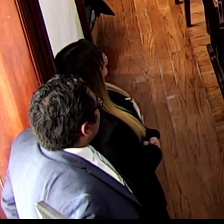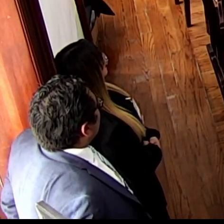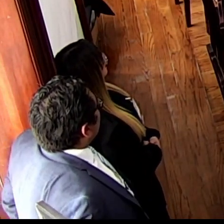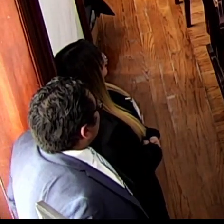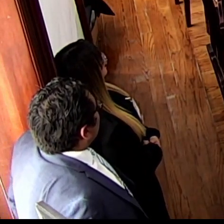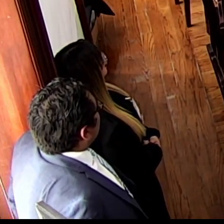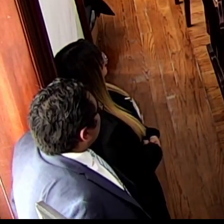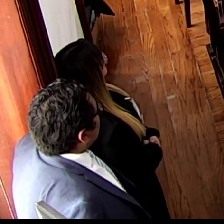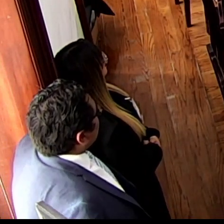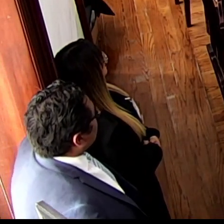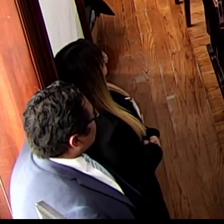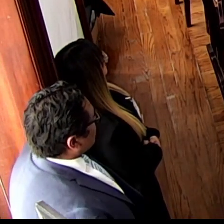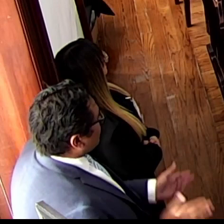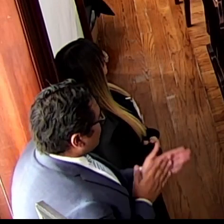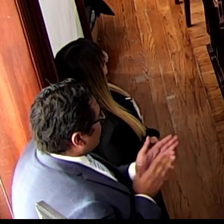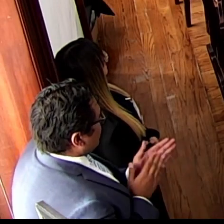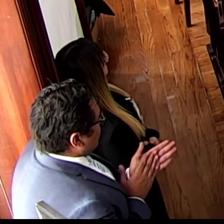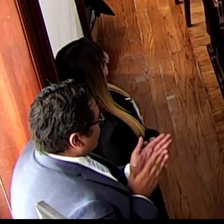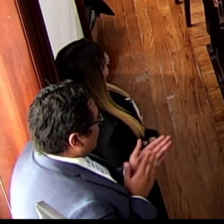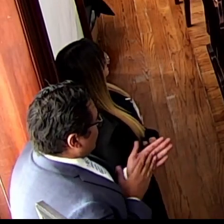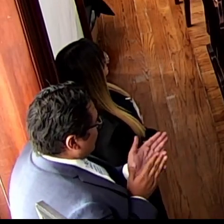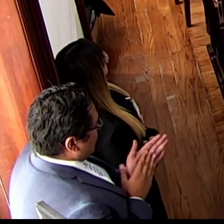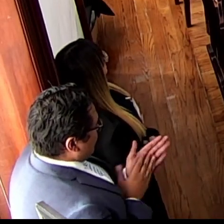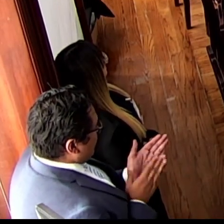muy buena tarde. Gracias.